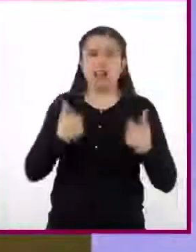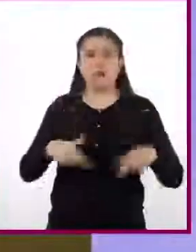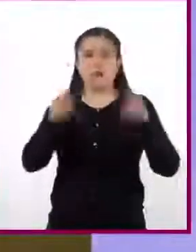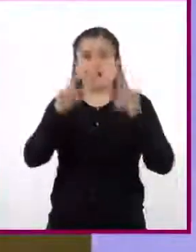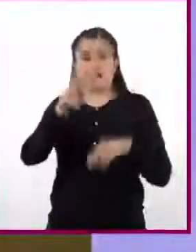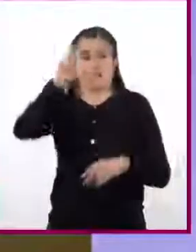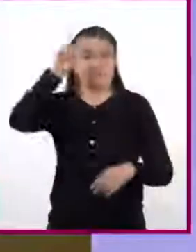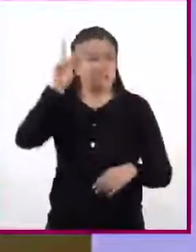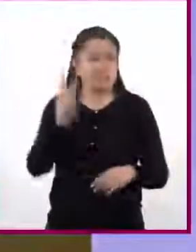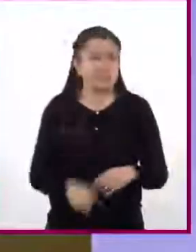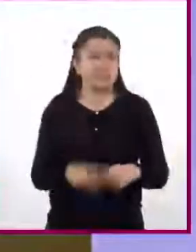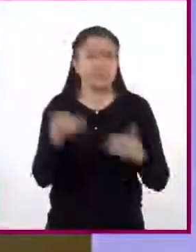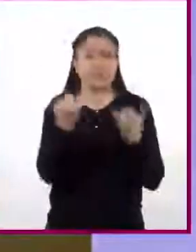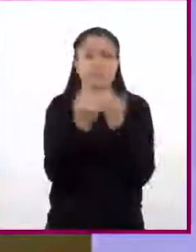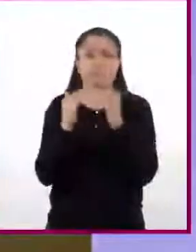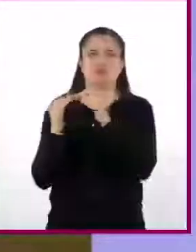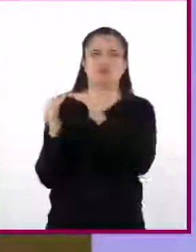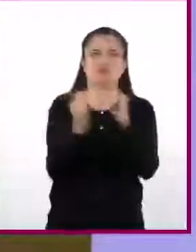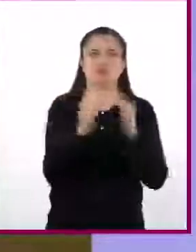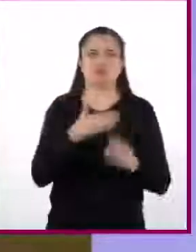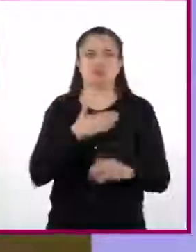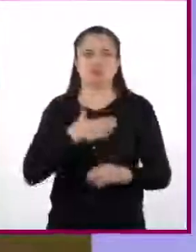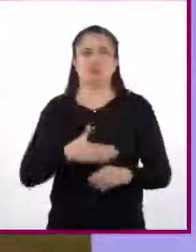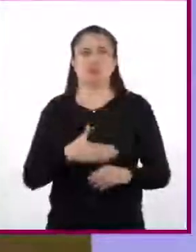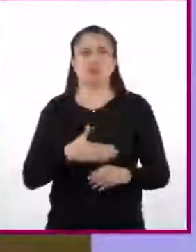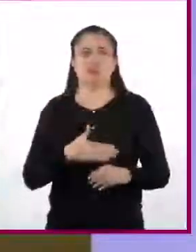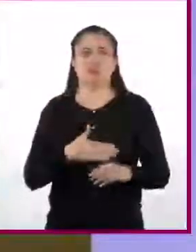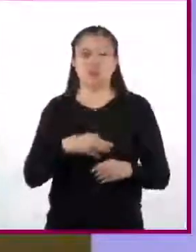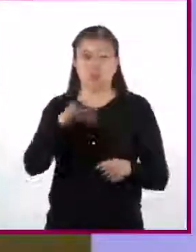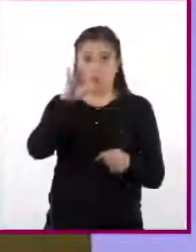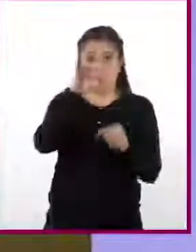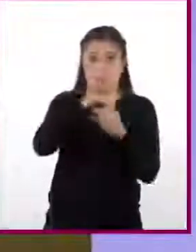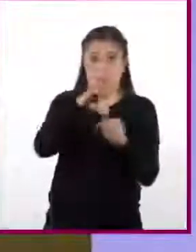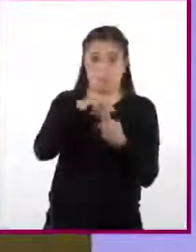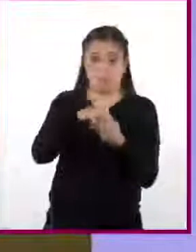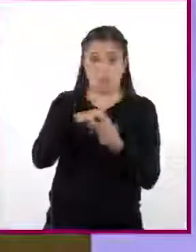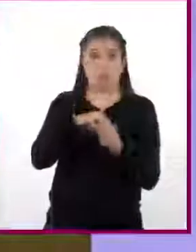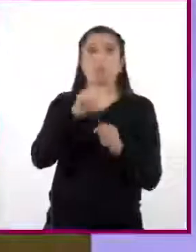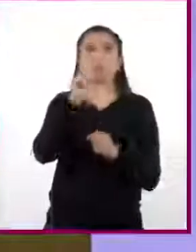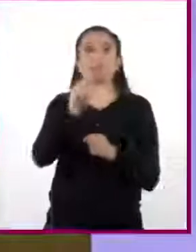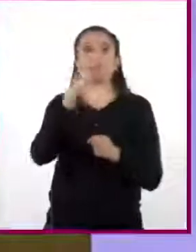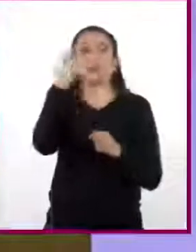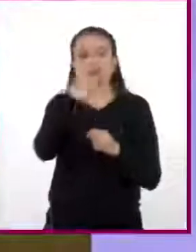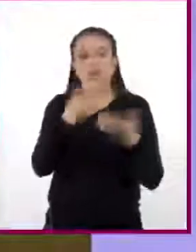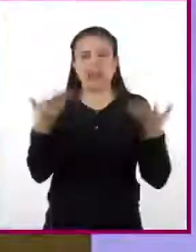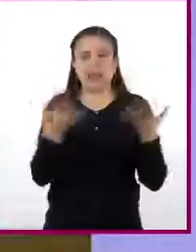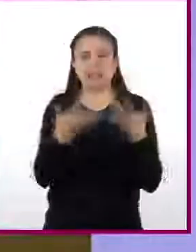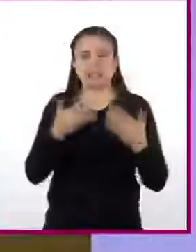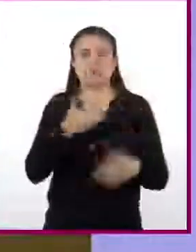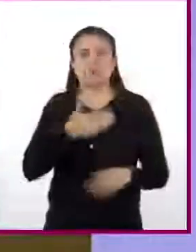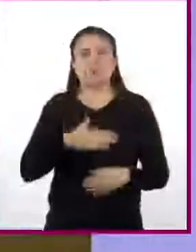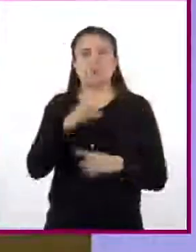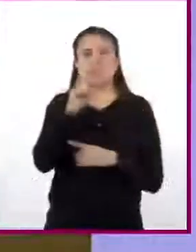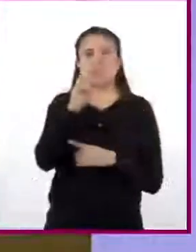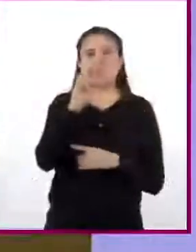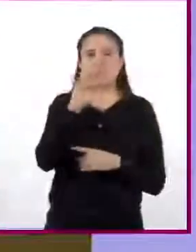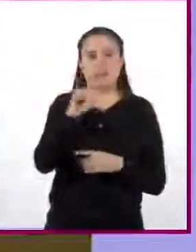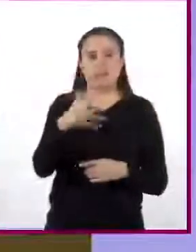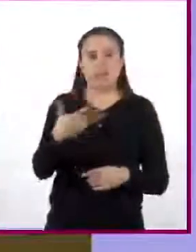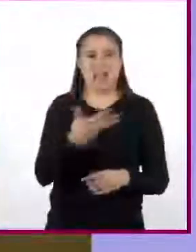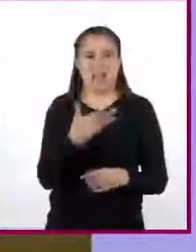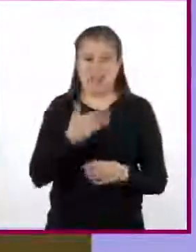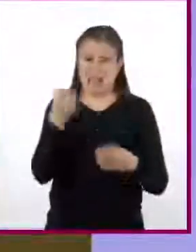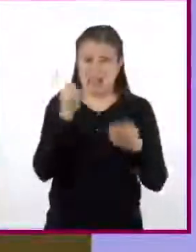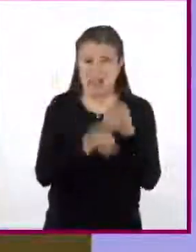sea realmente democrática? El voto es una condición para que una democracia exista. Sin